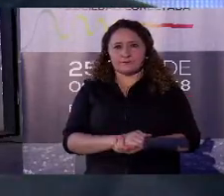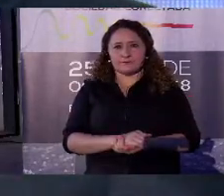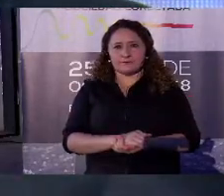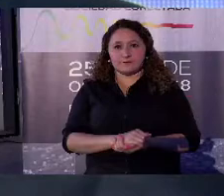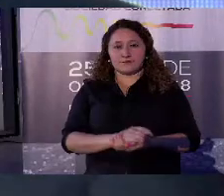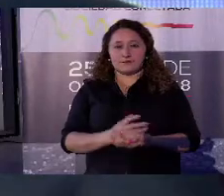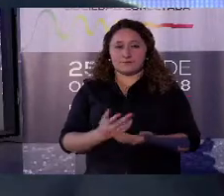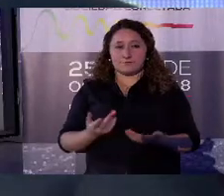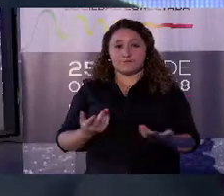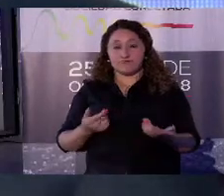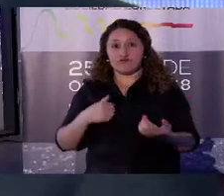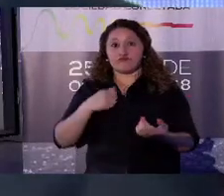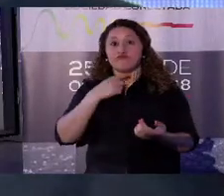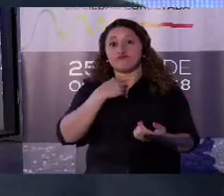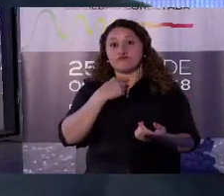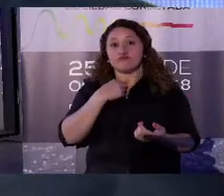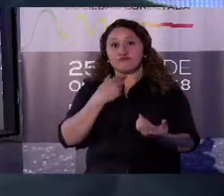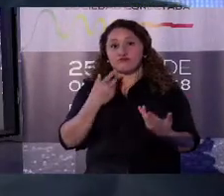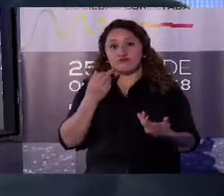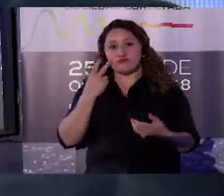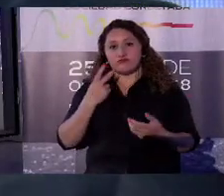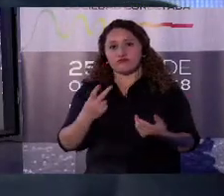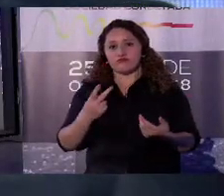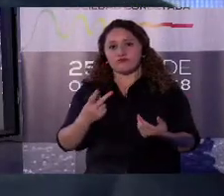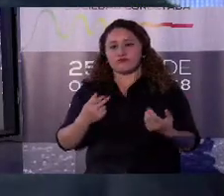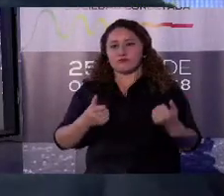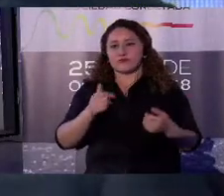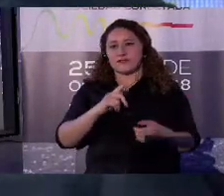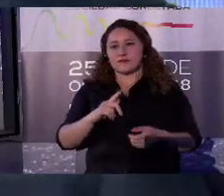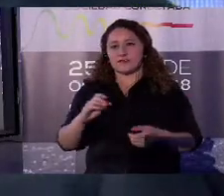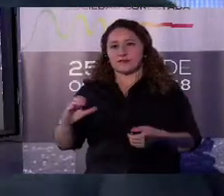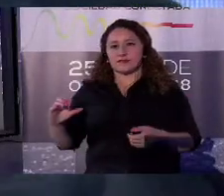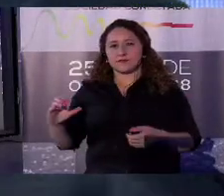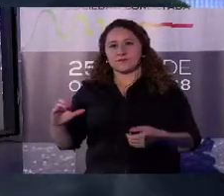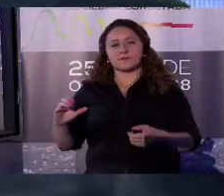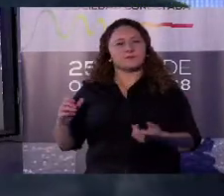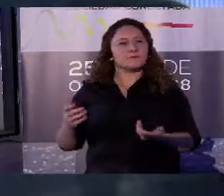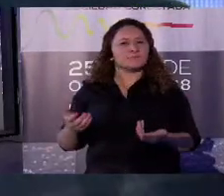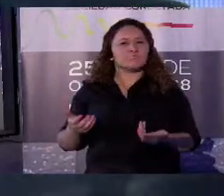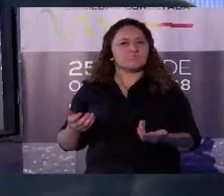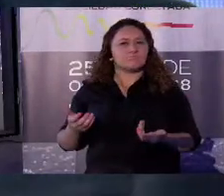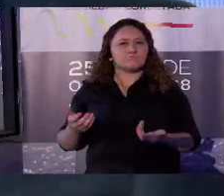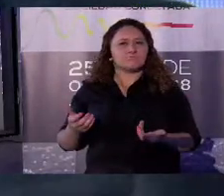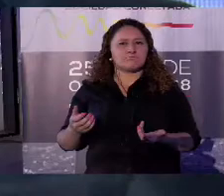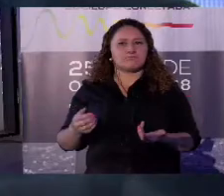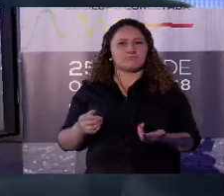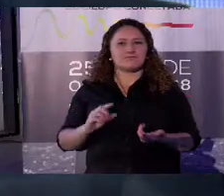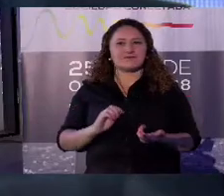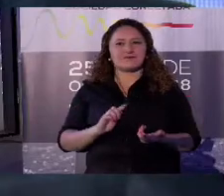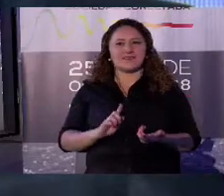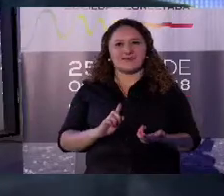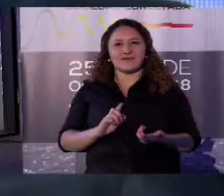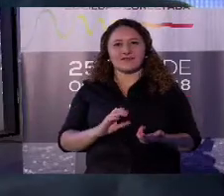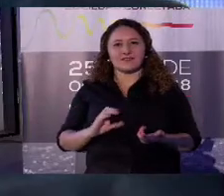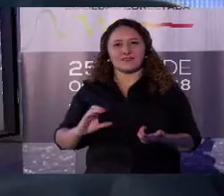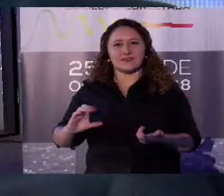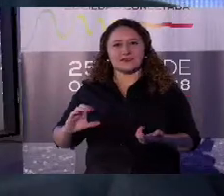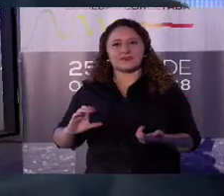Lo que nos gustaría ver del FCC es que nos den un